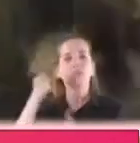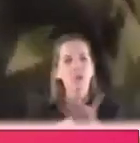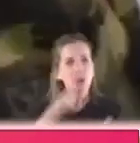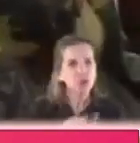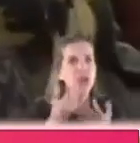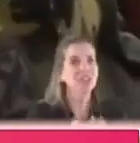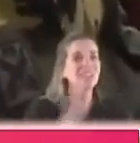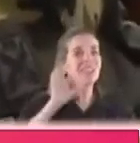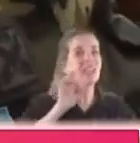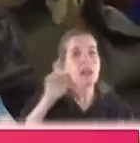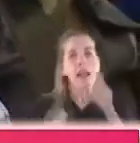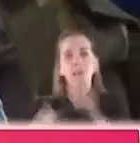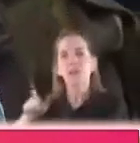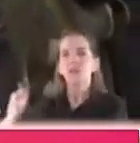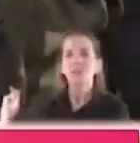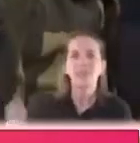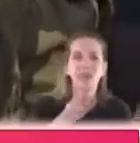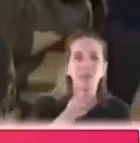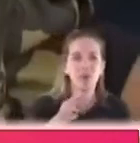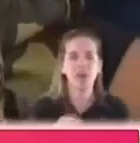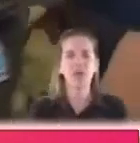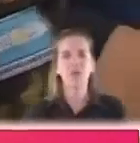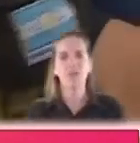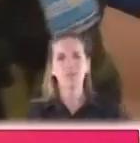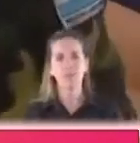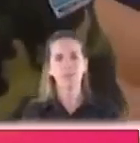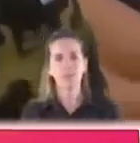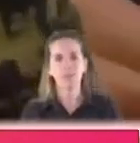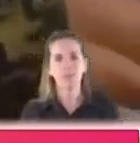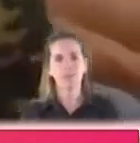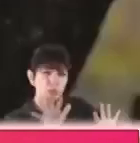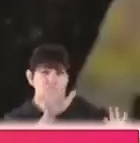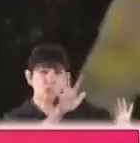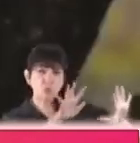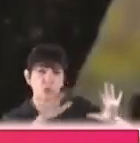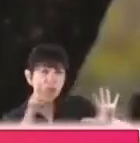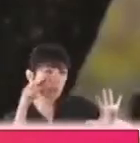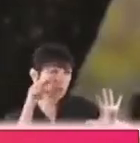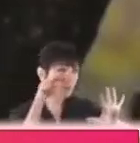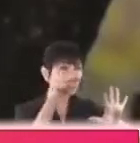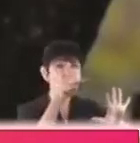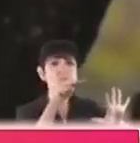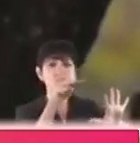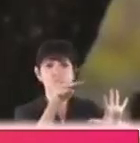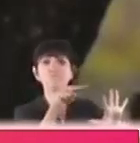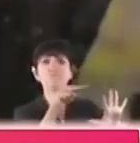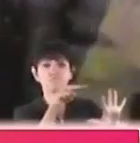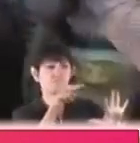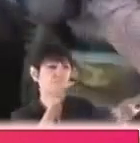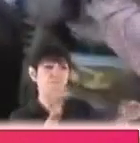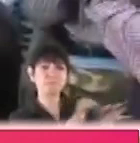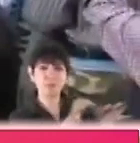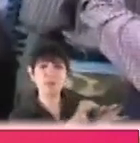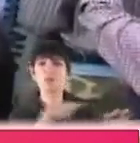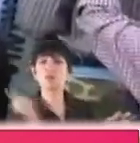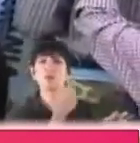argentino. Así como lo están escuchando. Esto sucedió y se le ha dado finalización a eso. Por supuesto, con los reclamos por parte